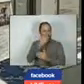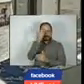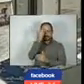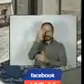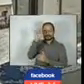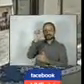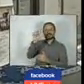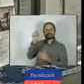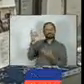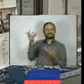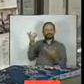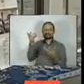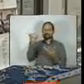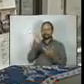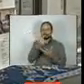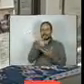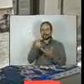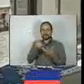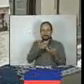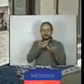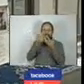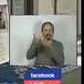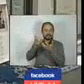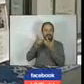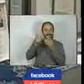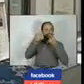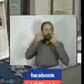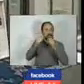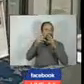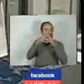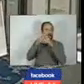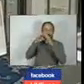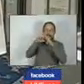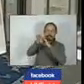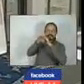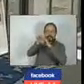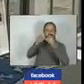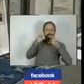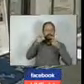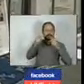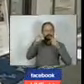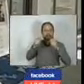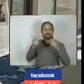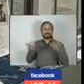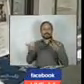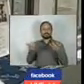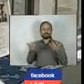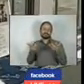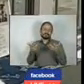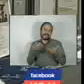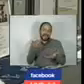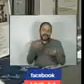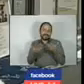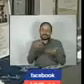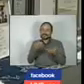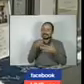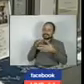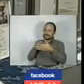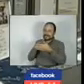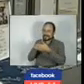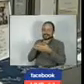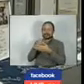en aumento de personas que tratan de llegar a los Estados Unidos a pesar de que se quedan en